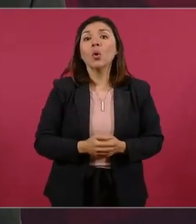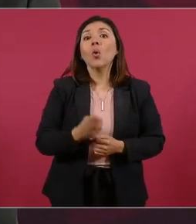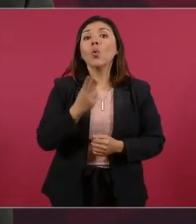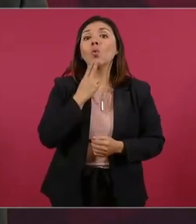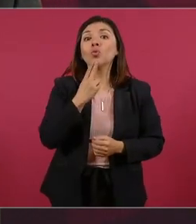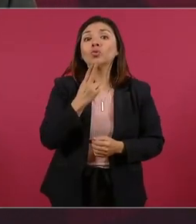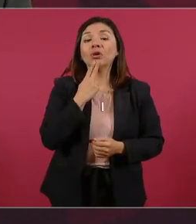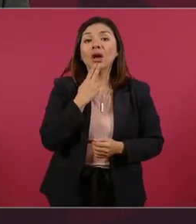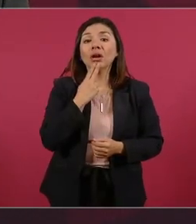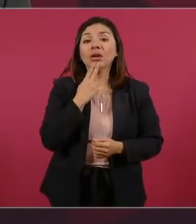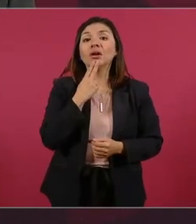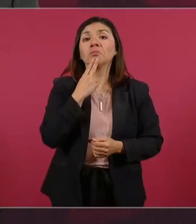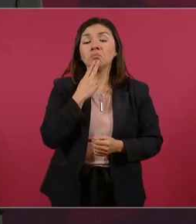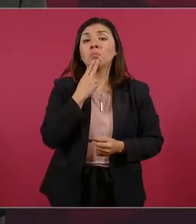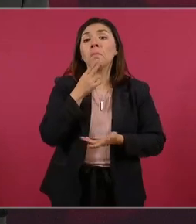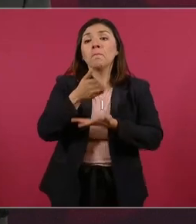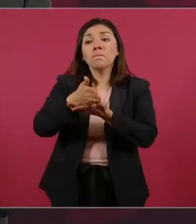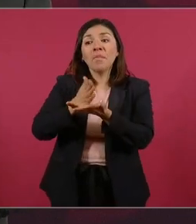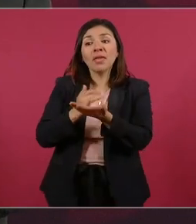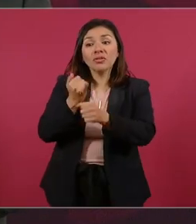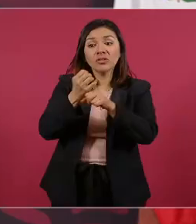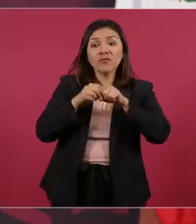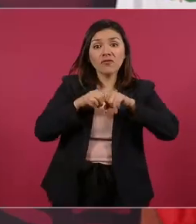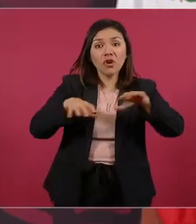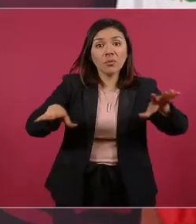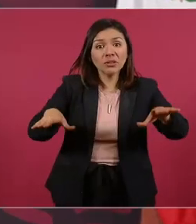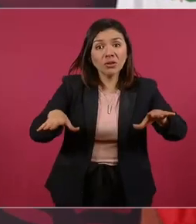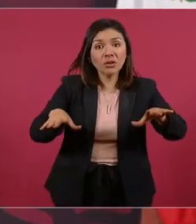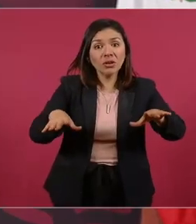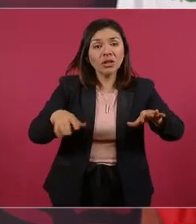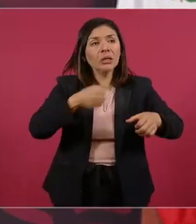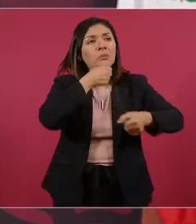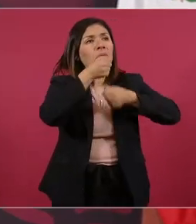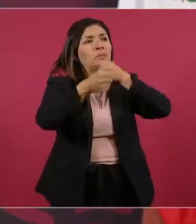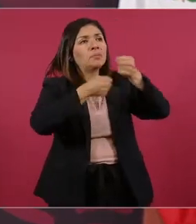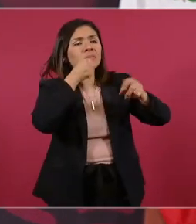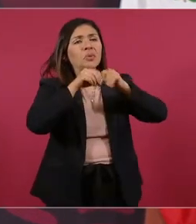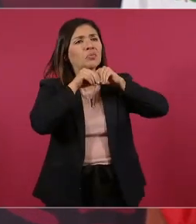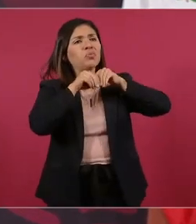medios supuestamente de información para manipular.